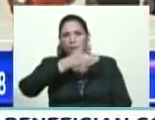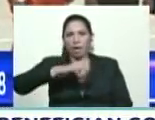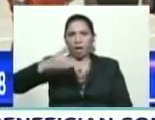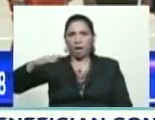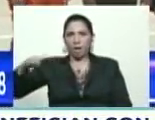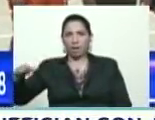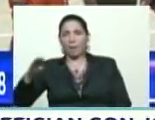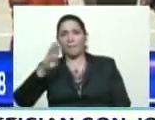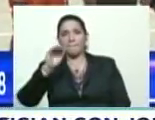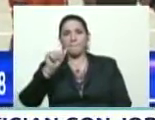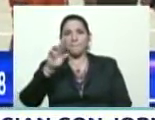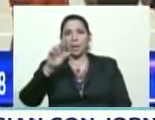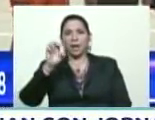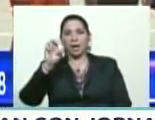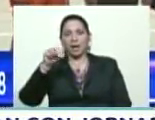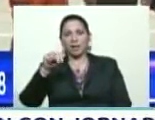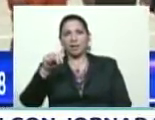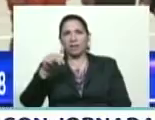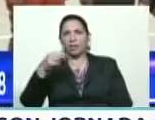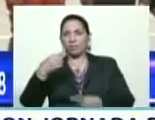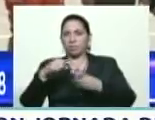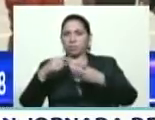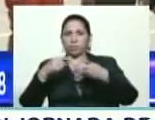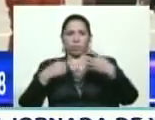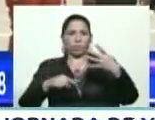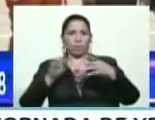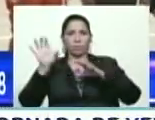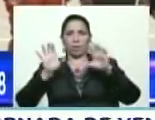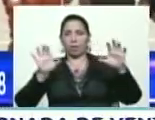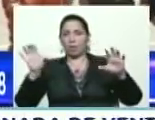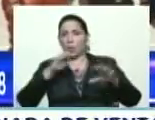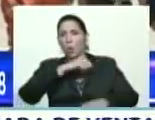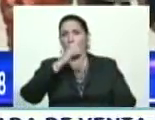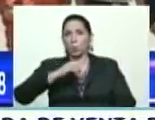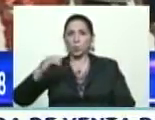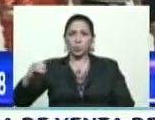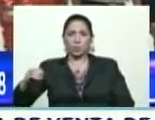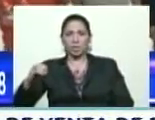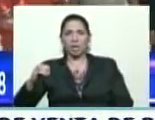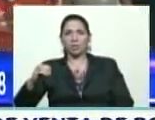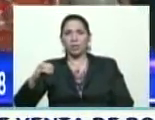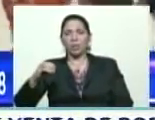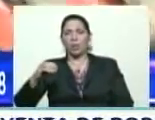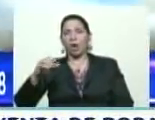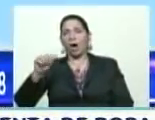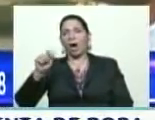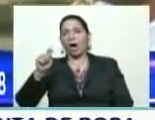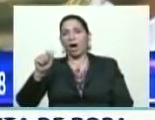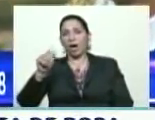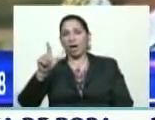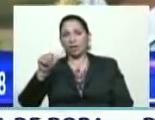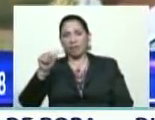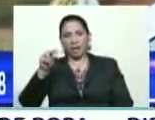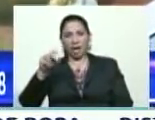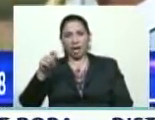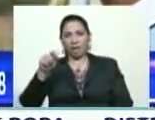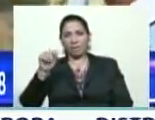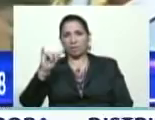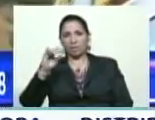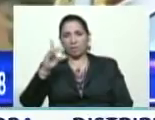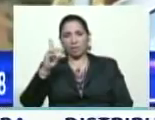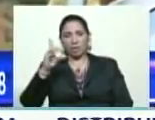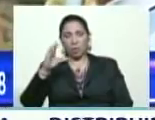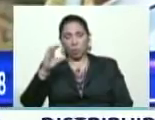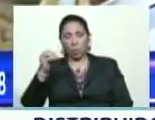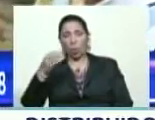Barents, mar Noruega, Océano Atlántico y el mar Caribe, sin hacer ninguna escala.